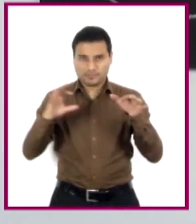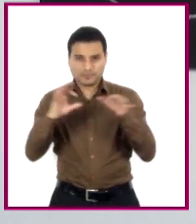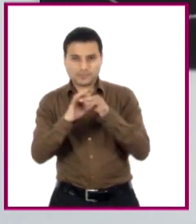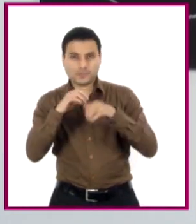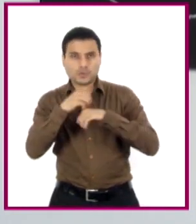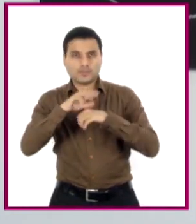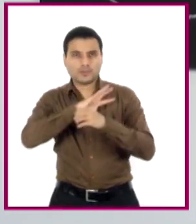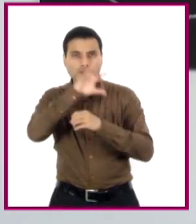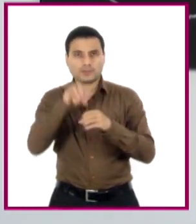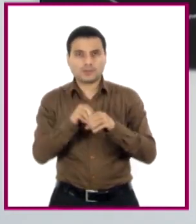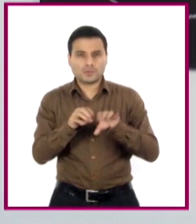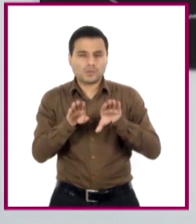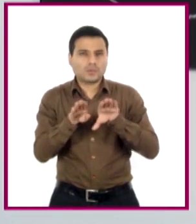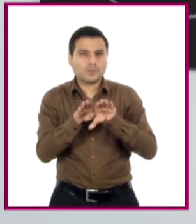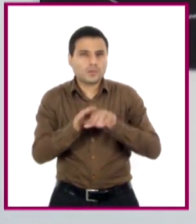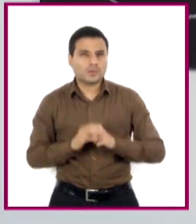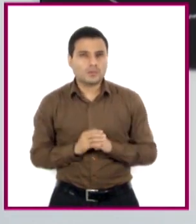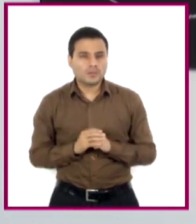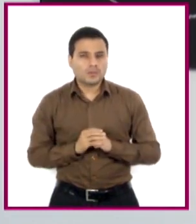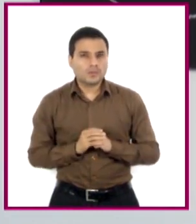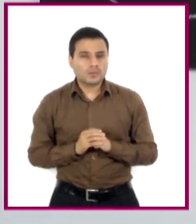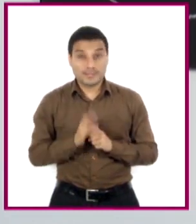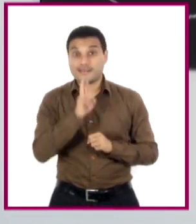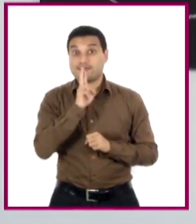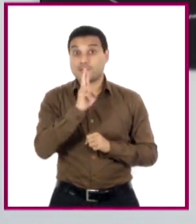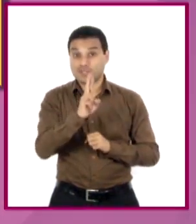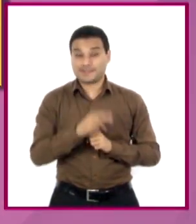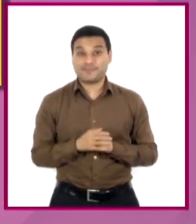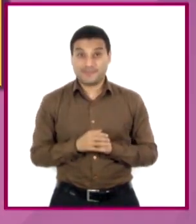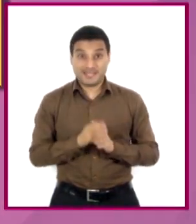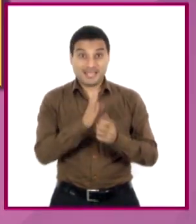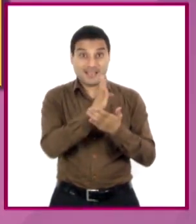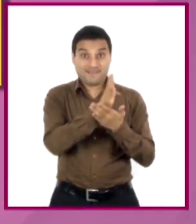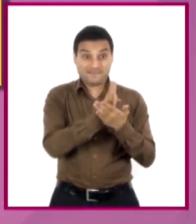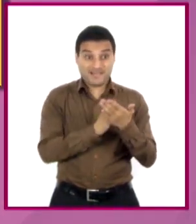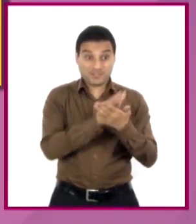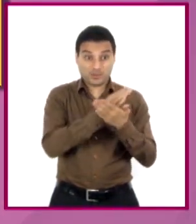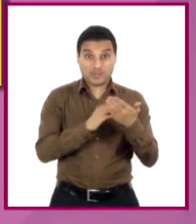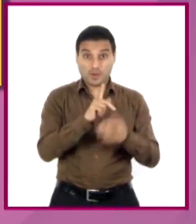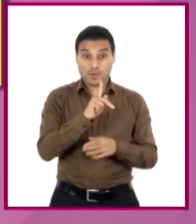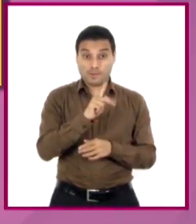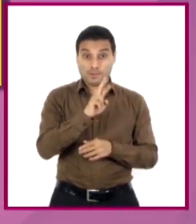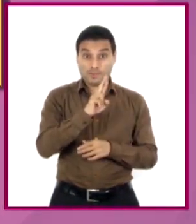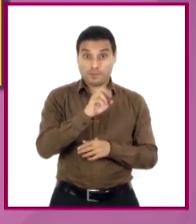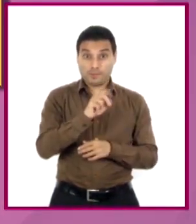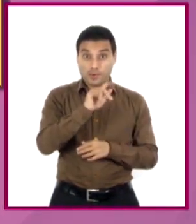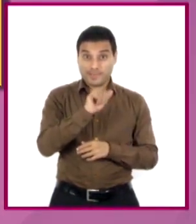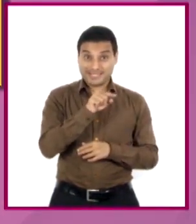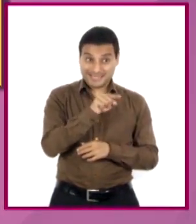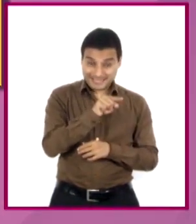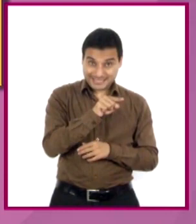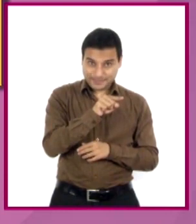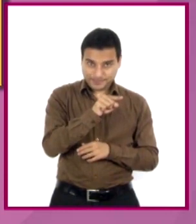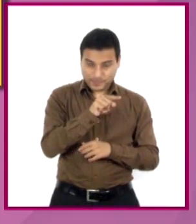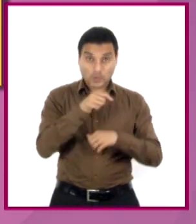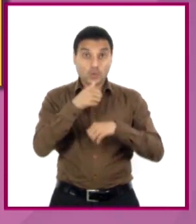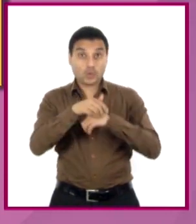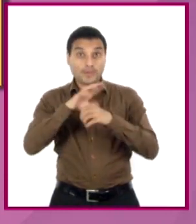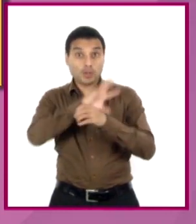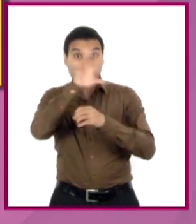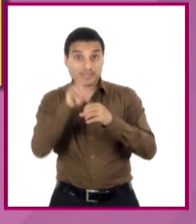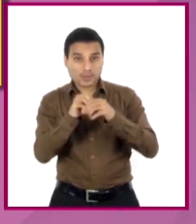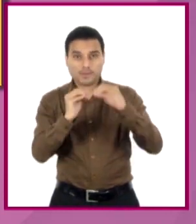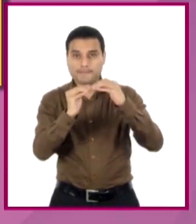número entero? La respuesta es que las fracciones propias son menores a un entero y